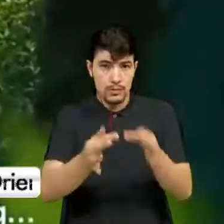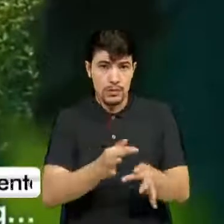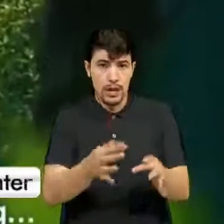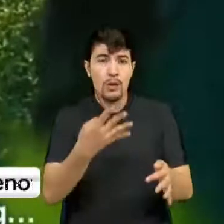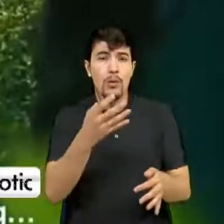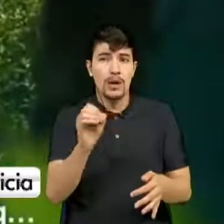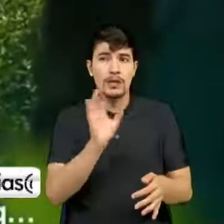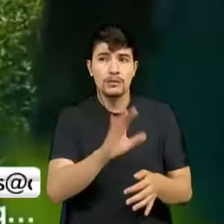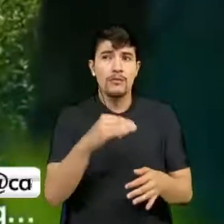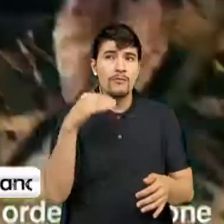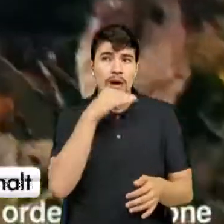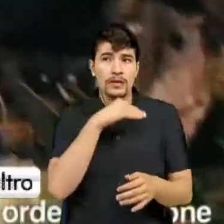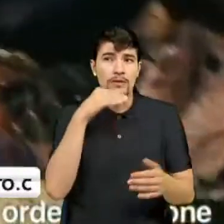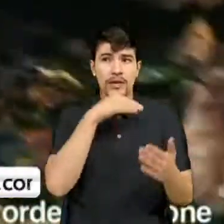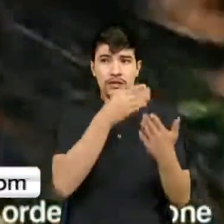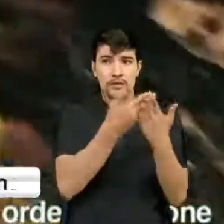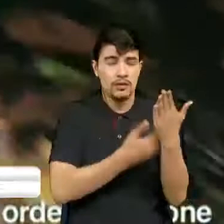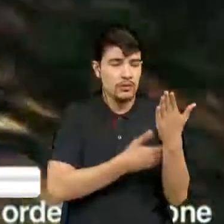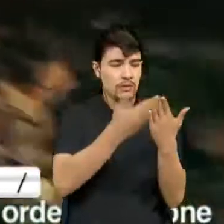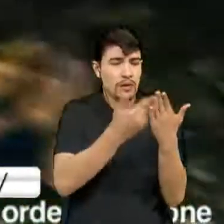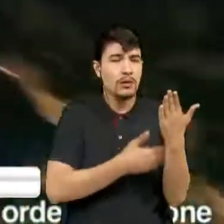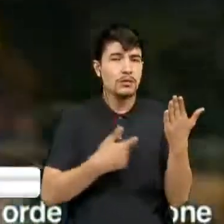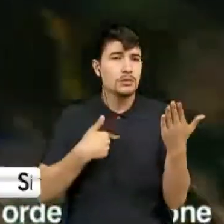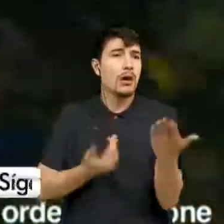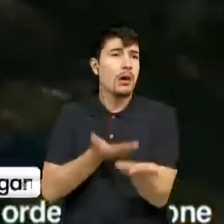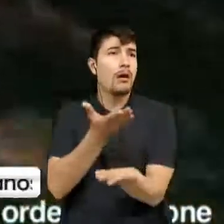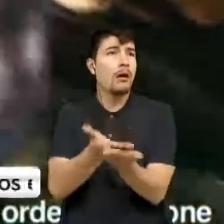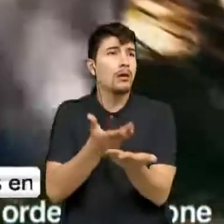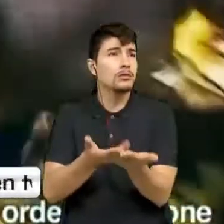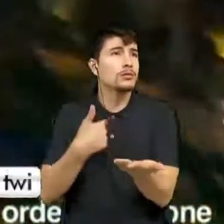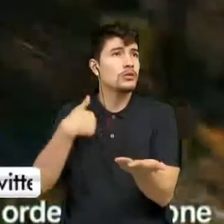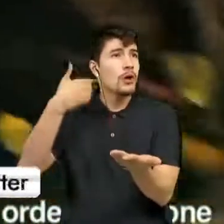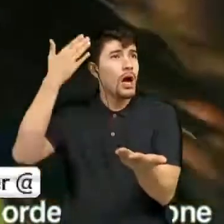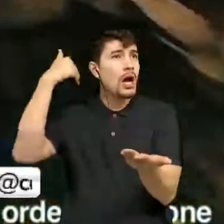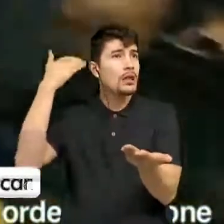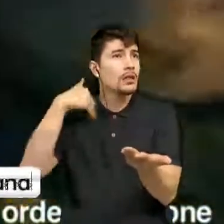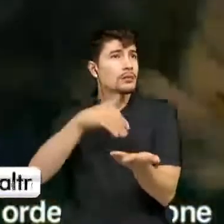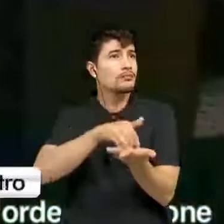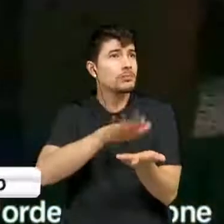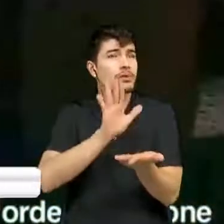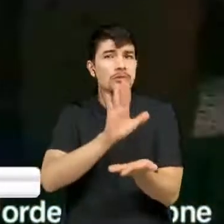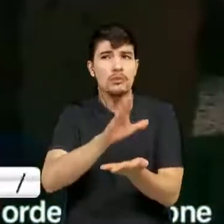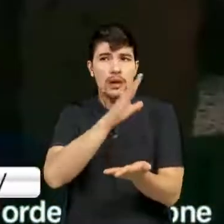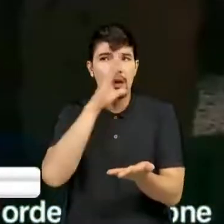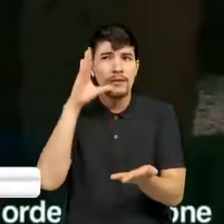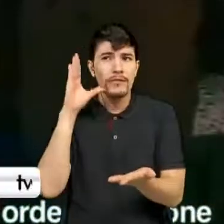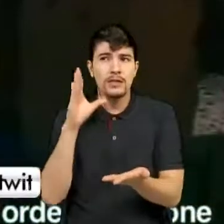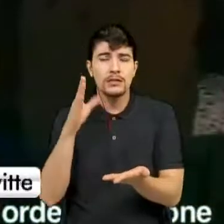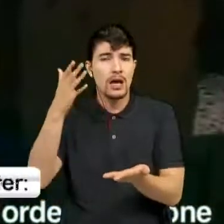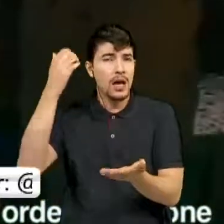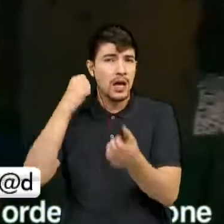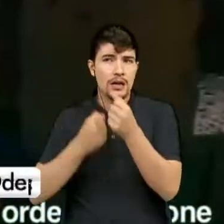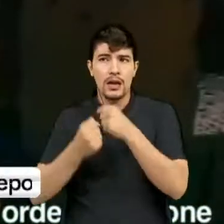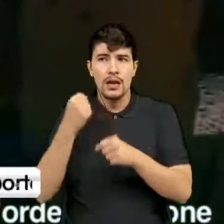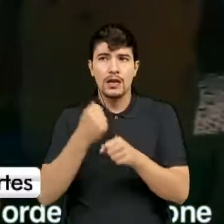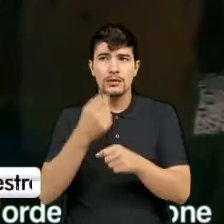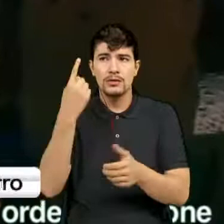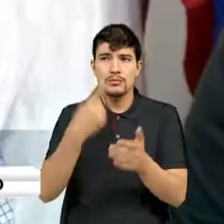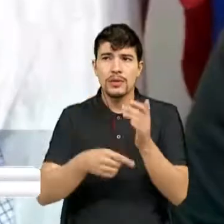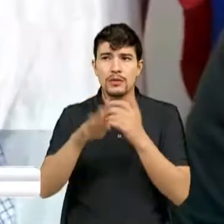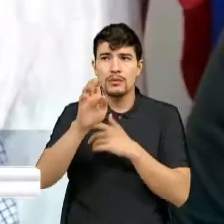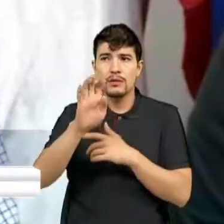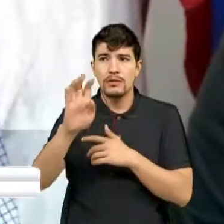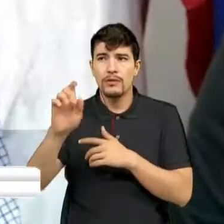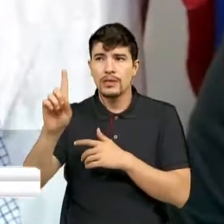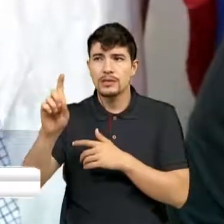falsificaron documentos con el argumento que habían sido desplazadas de una finca por paramilitares en 1996